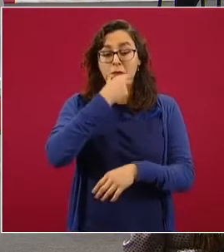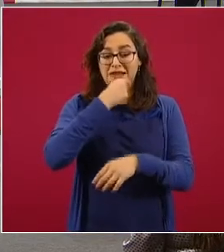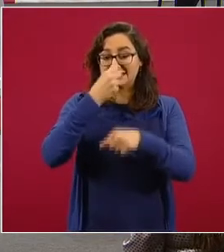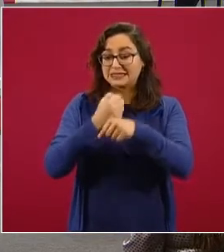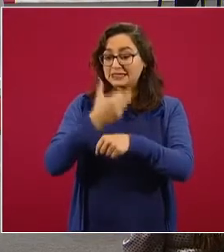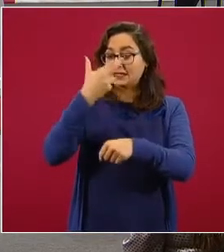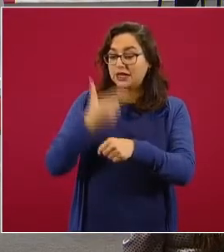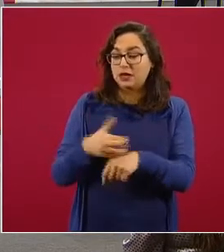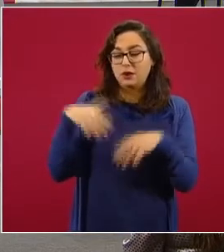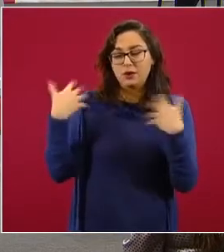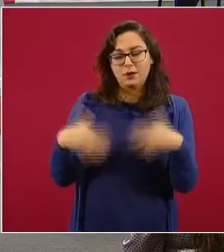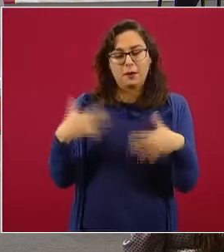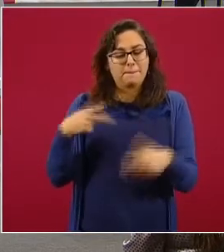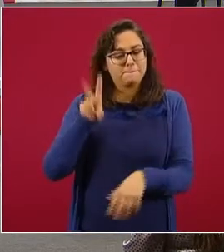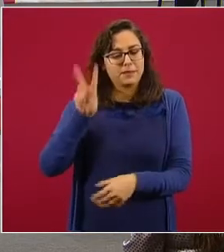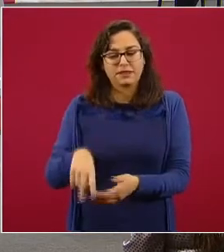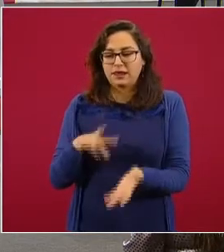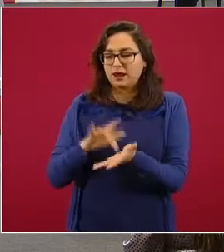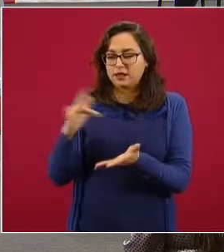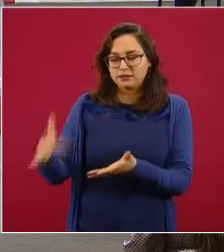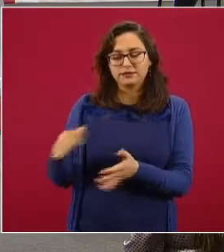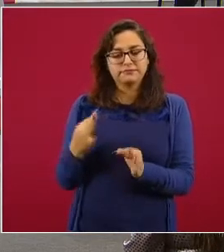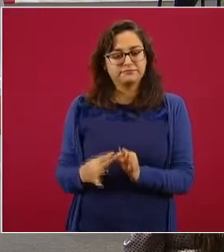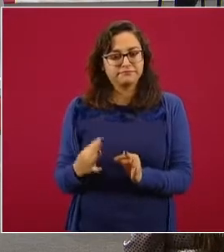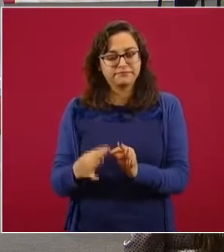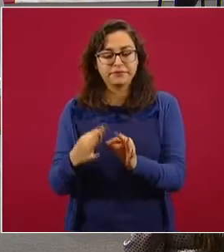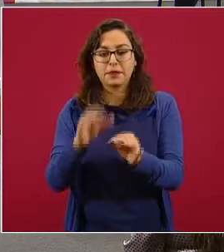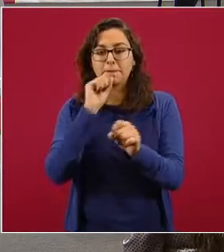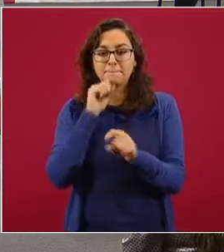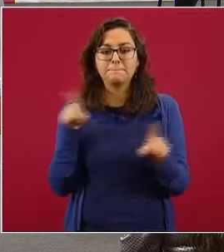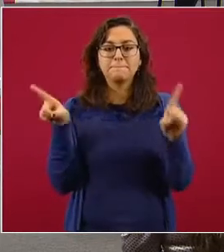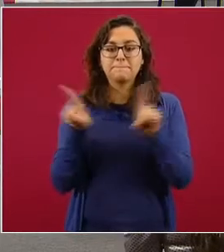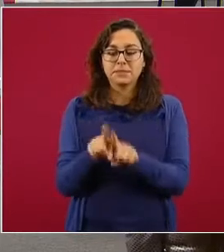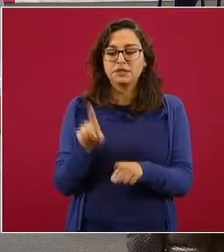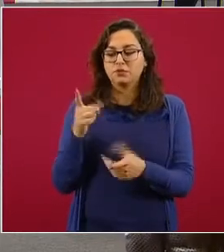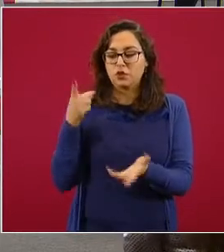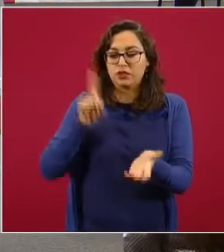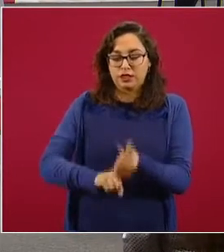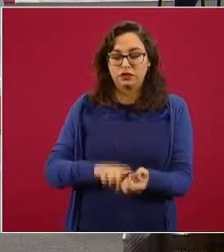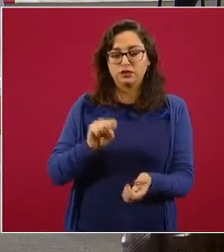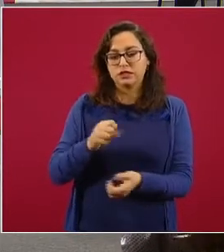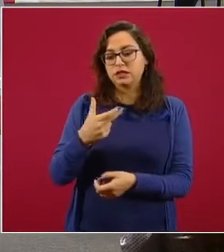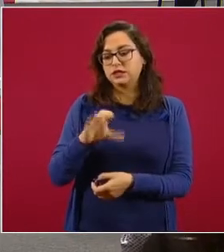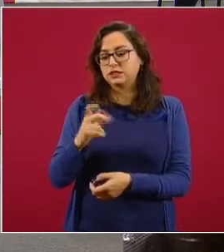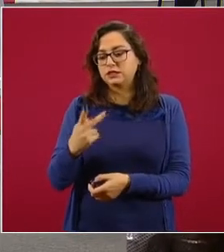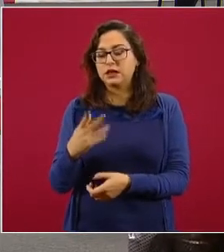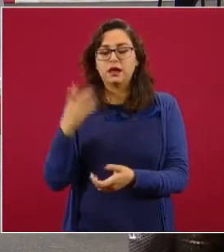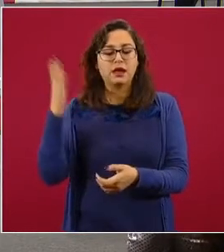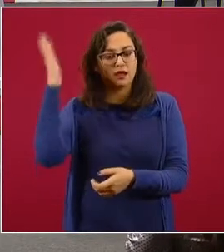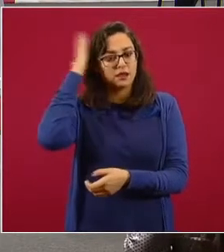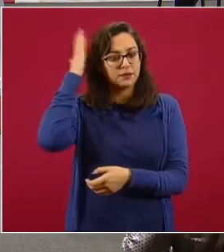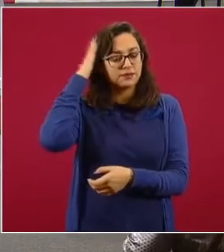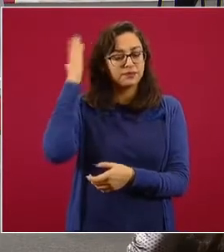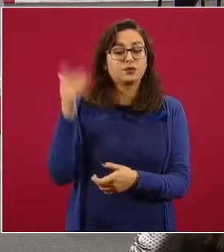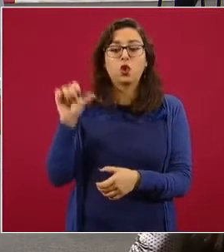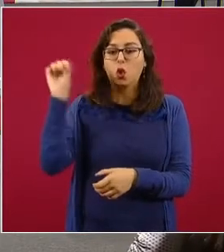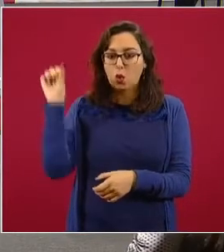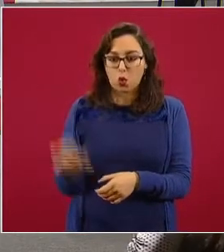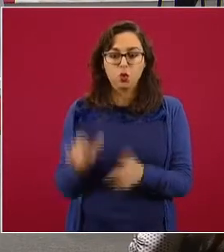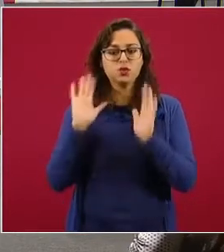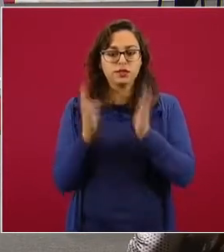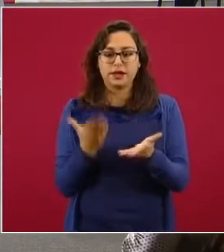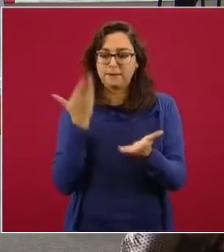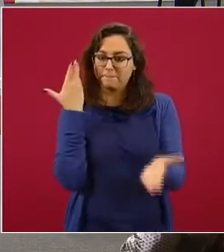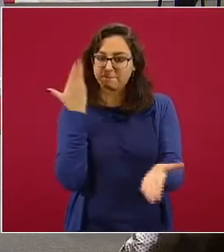agradecemos su seguimiento personal, así como a su oficial mayor, la oficial mayor de la Secretaría, hoy se formalizará el pedido para